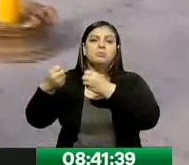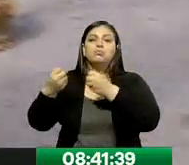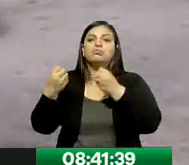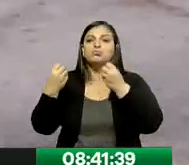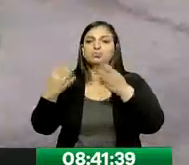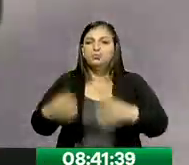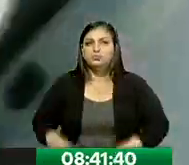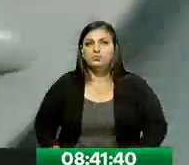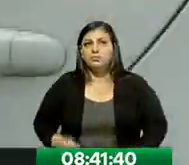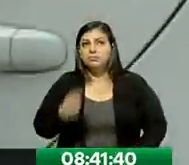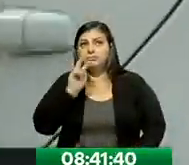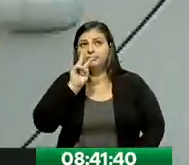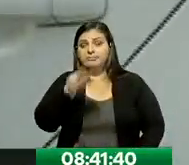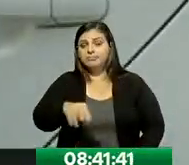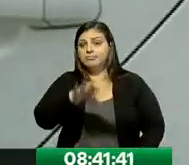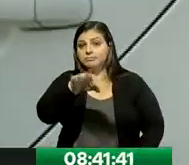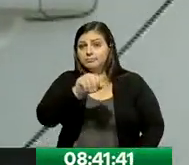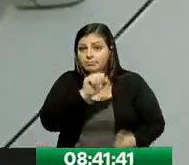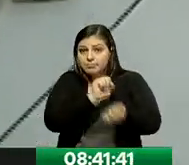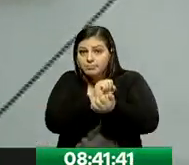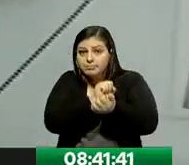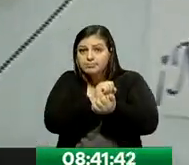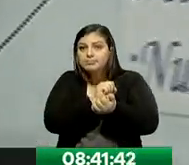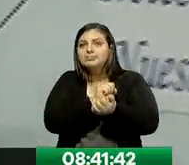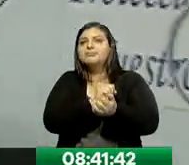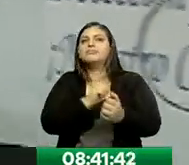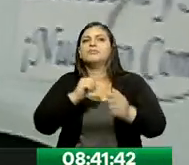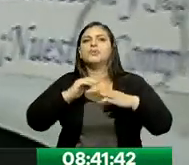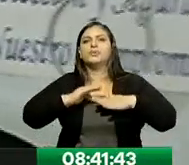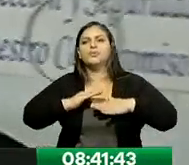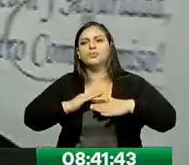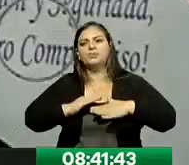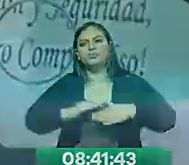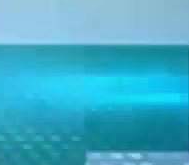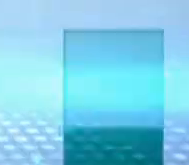que sea la última, informó Adriana Peralta.